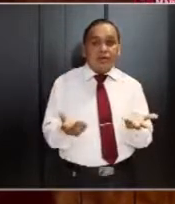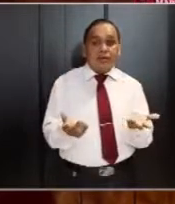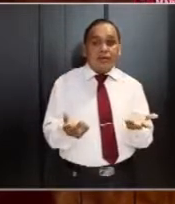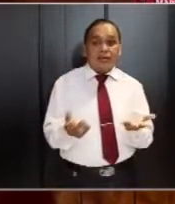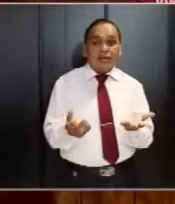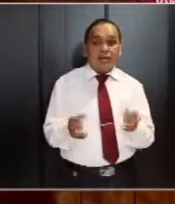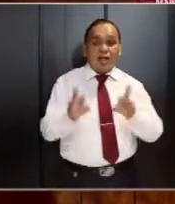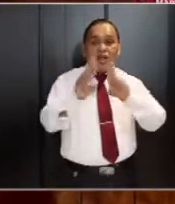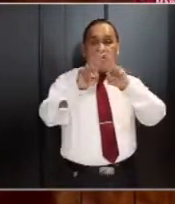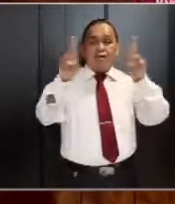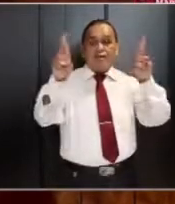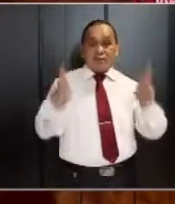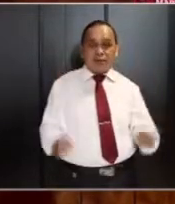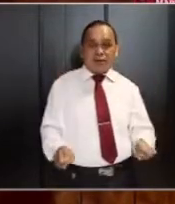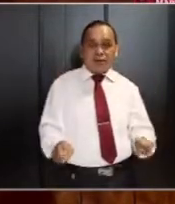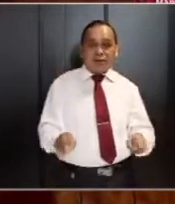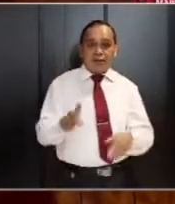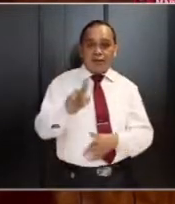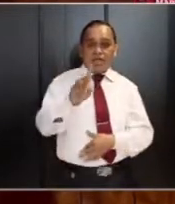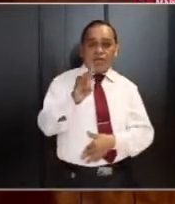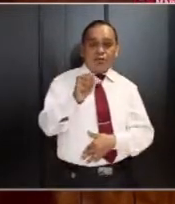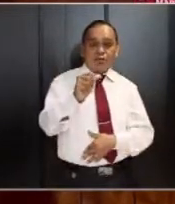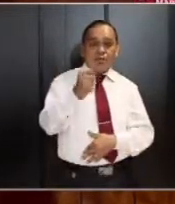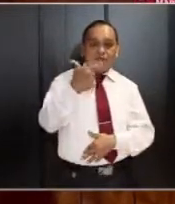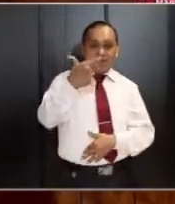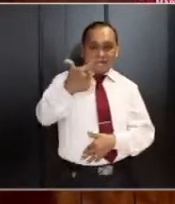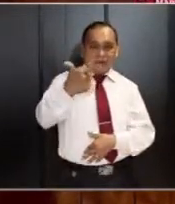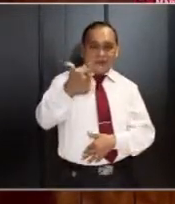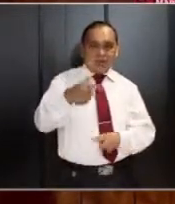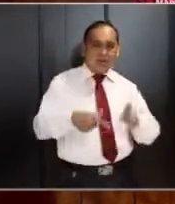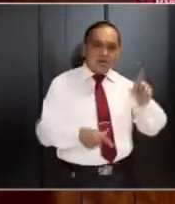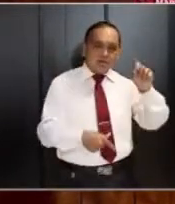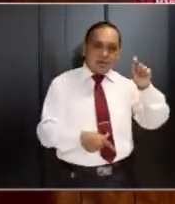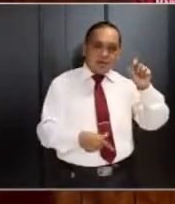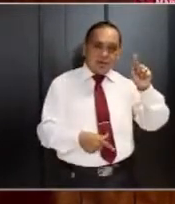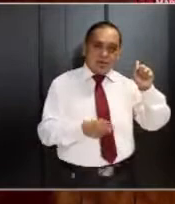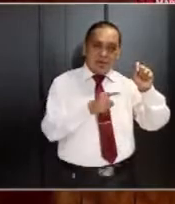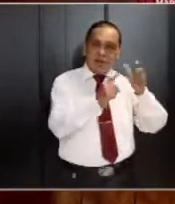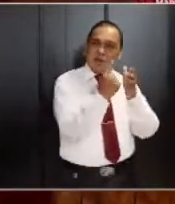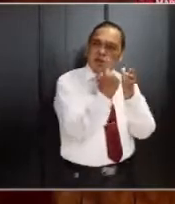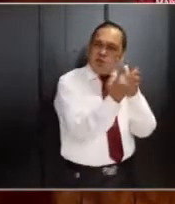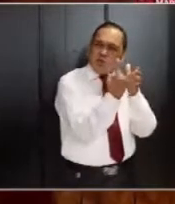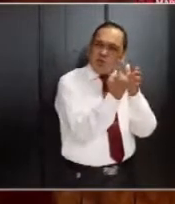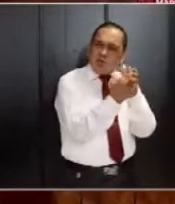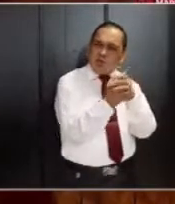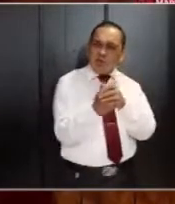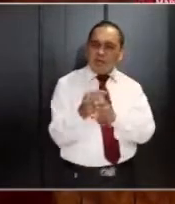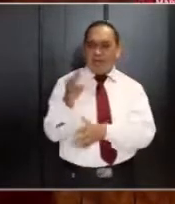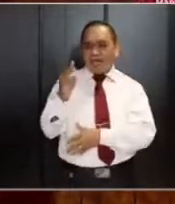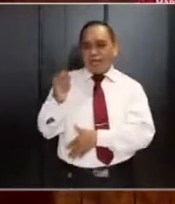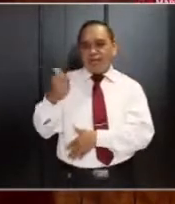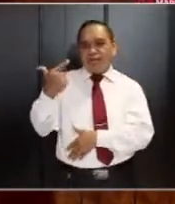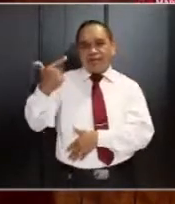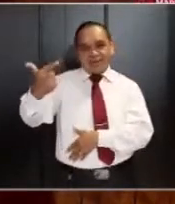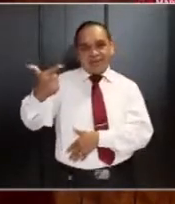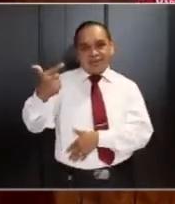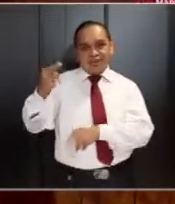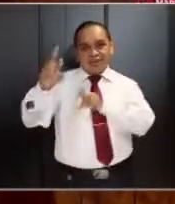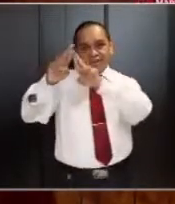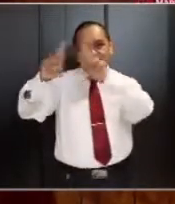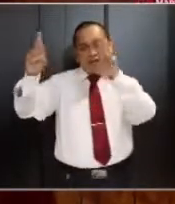busquen el 97 o el número 20. Todos esos tienen premio. Y ahí sigue